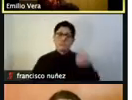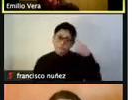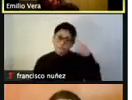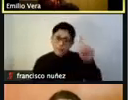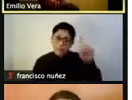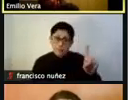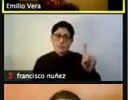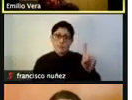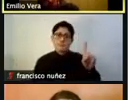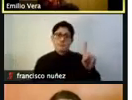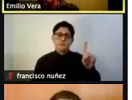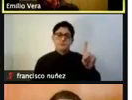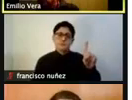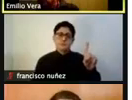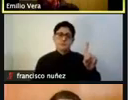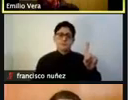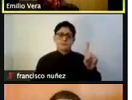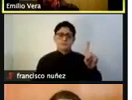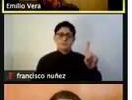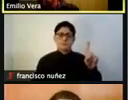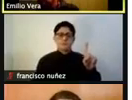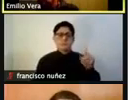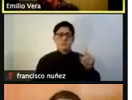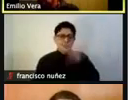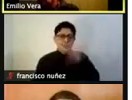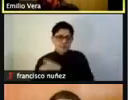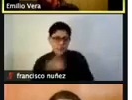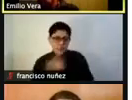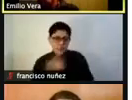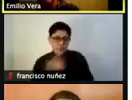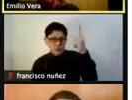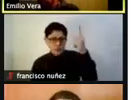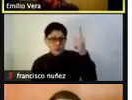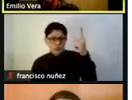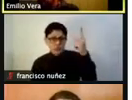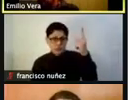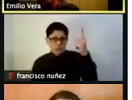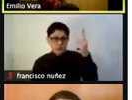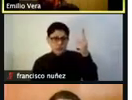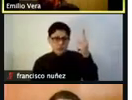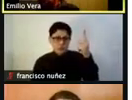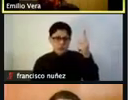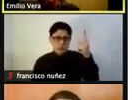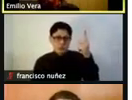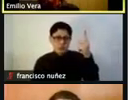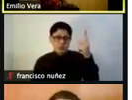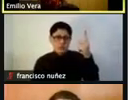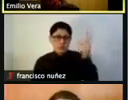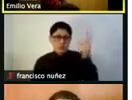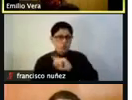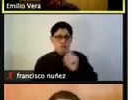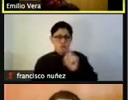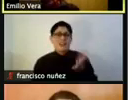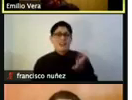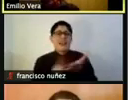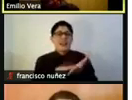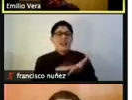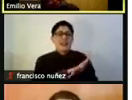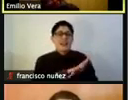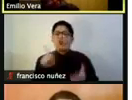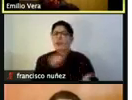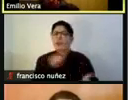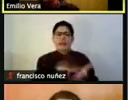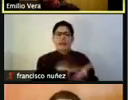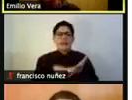los interpreta y que son espurios, no son reales, no son de un reflector